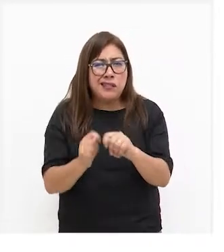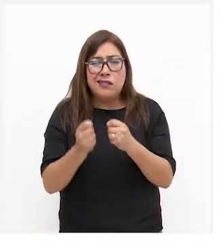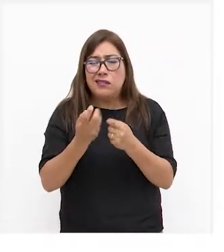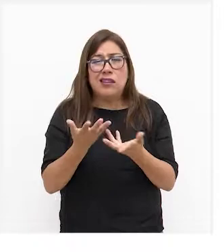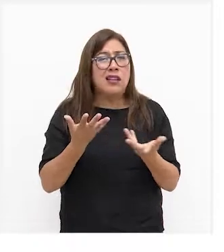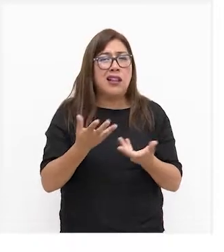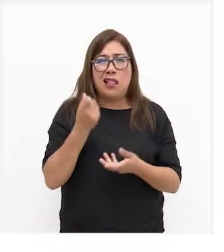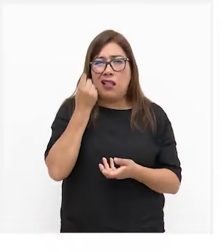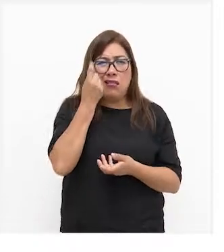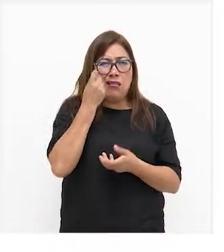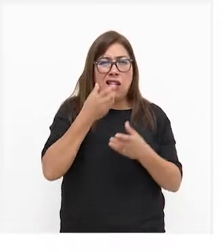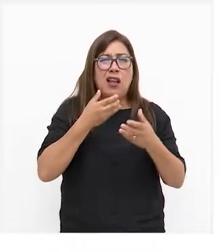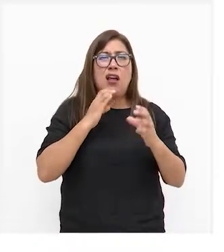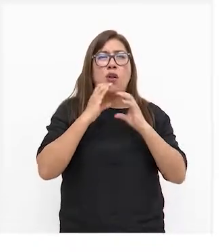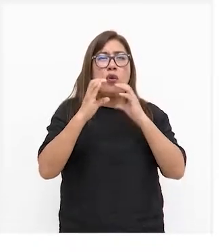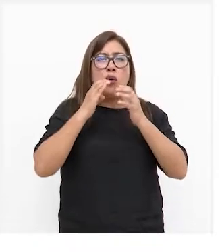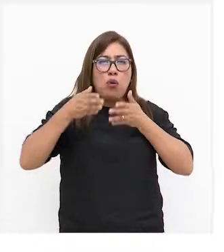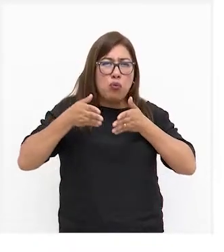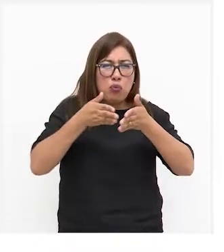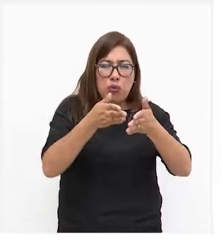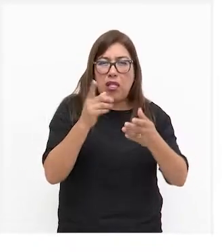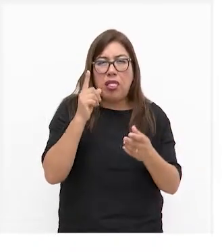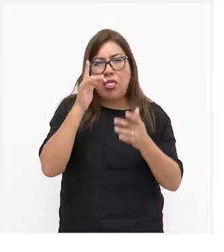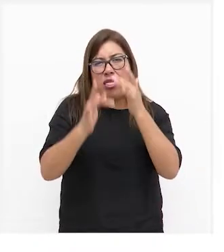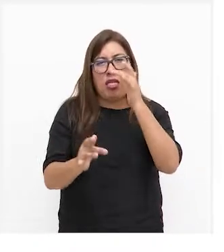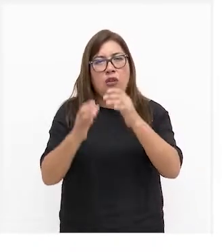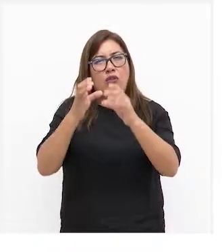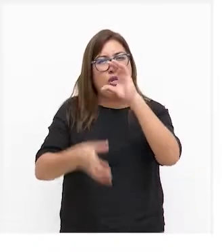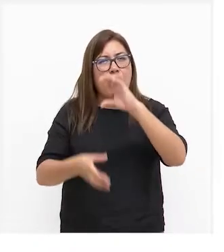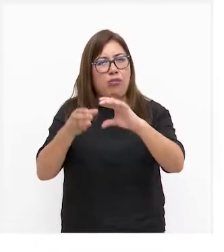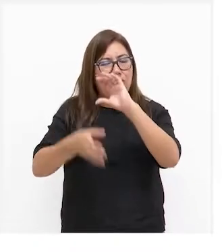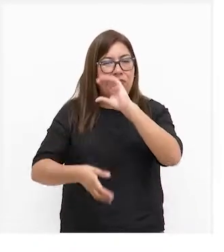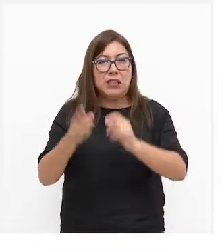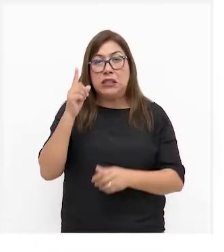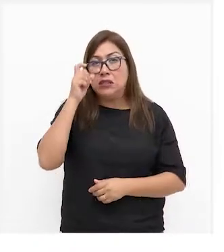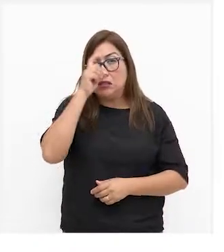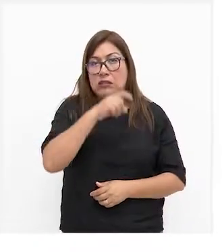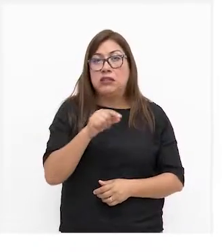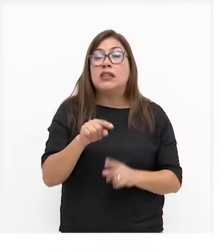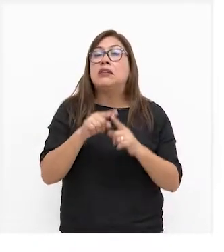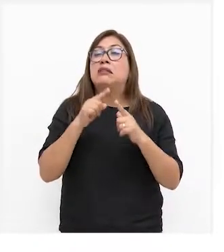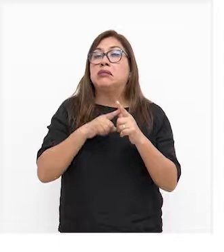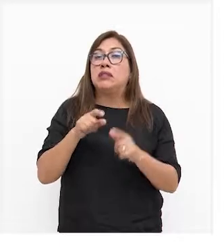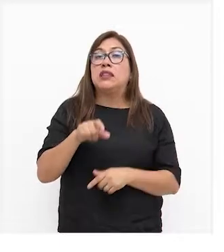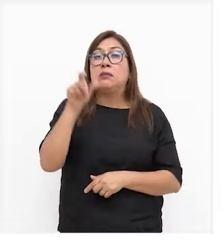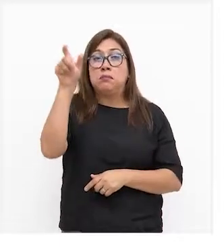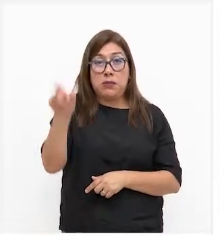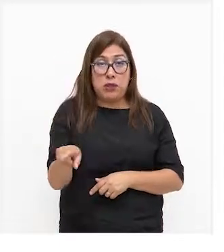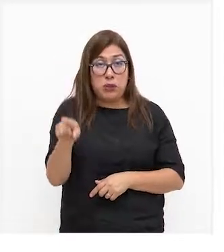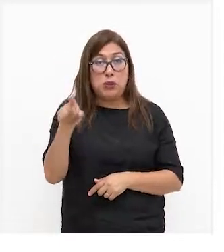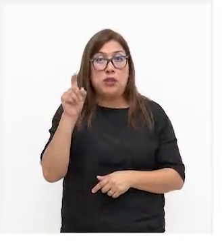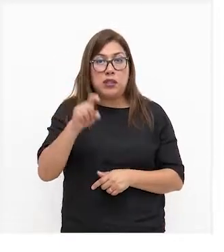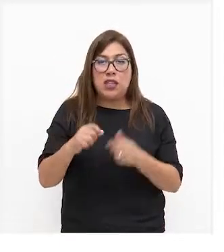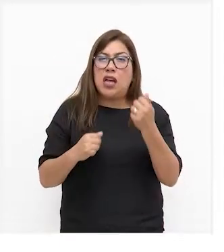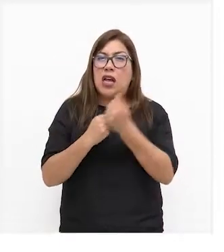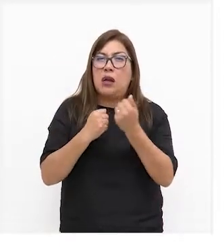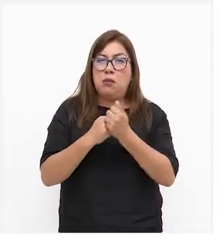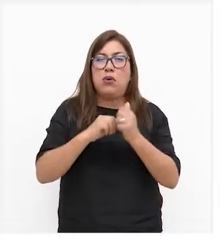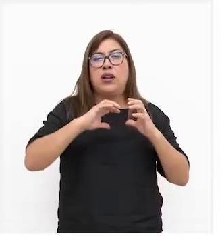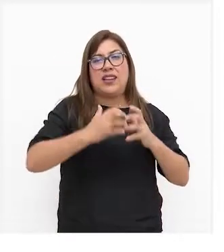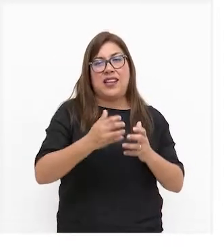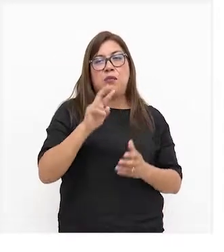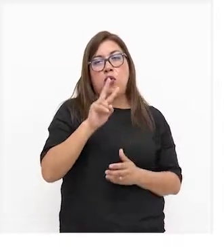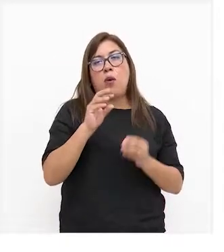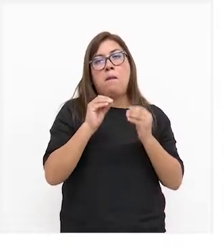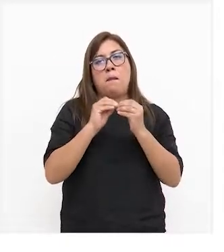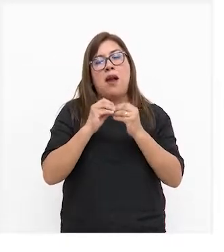puede establecer un canal comunicacional con ella. Entonces, la persona necesitará un apoyo intenso del tipo